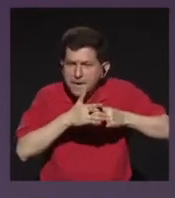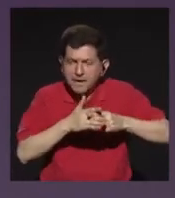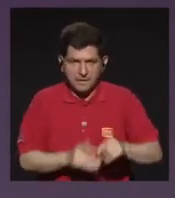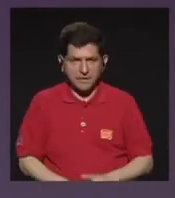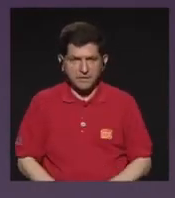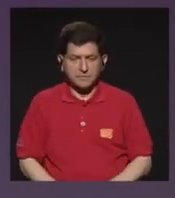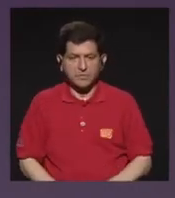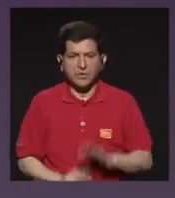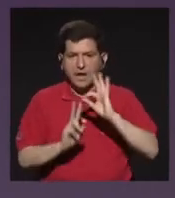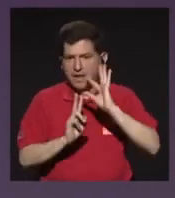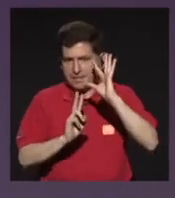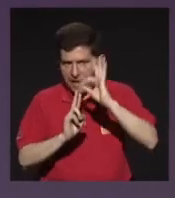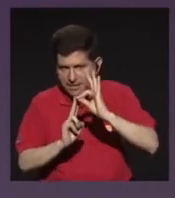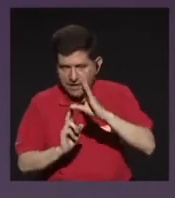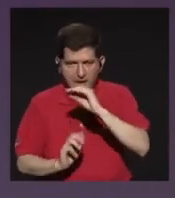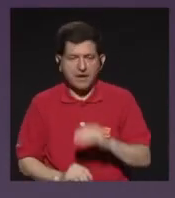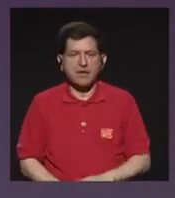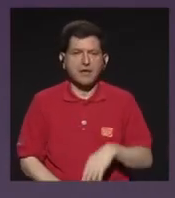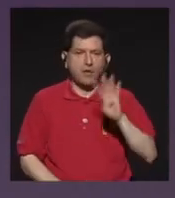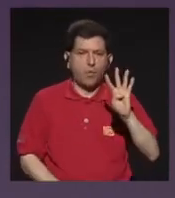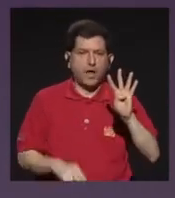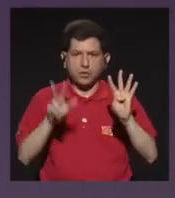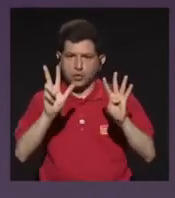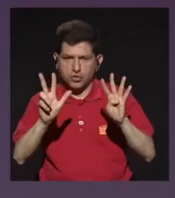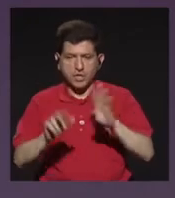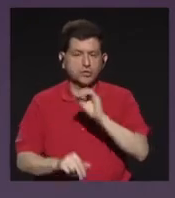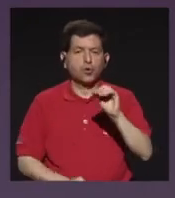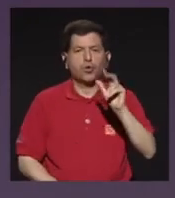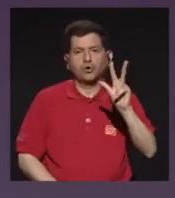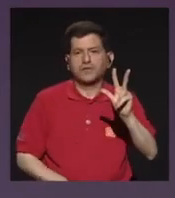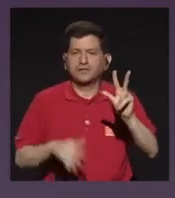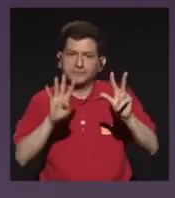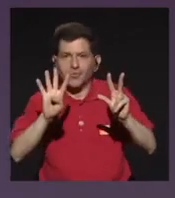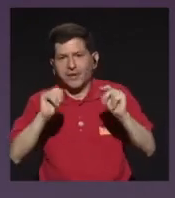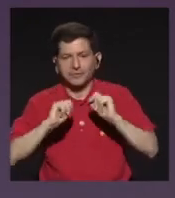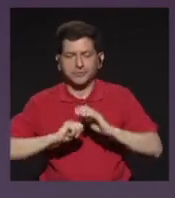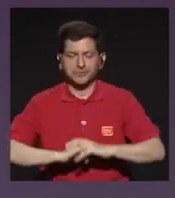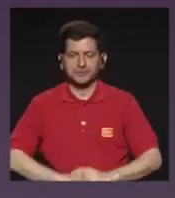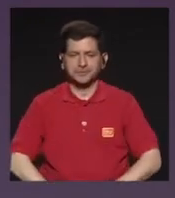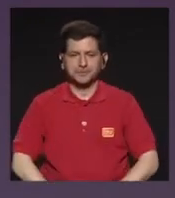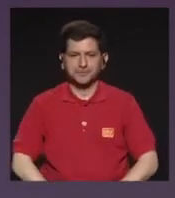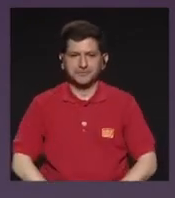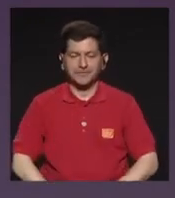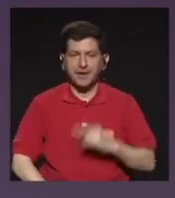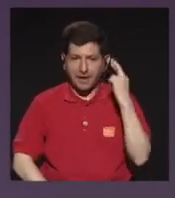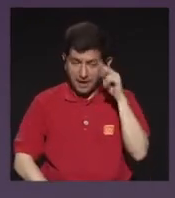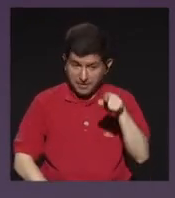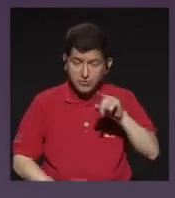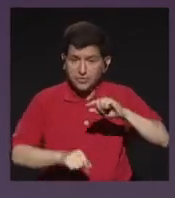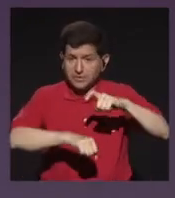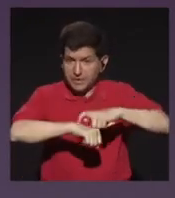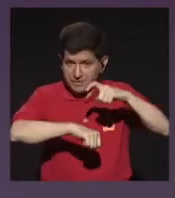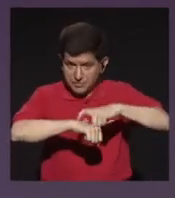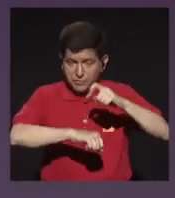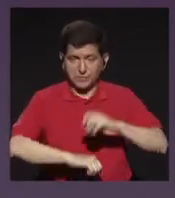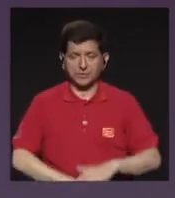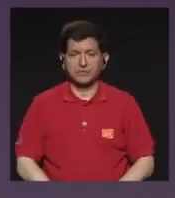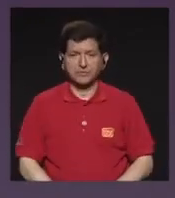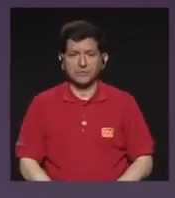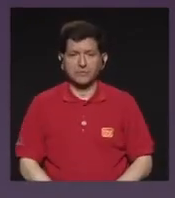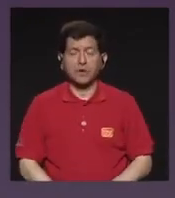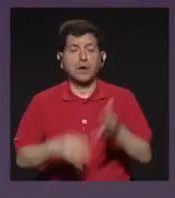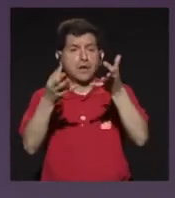la alternabilidad y el 4-3 o el 3-4, ¿verdad? Entonces, a raíz de ahí, hay